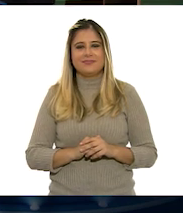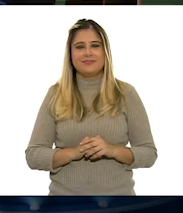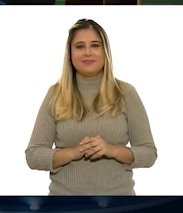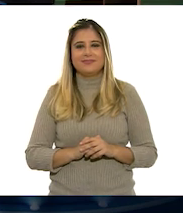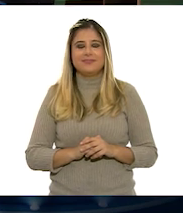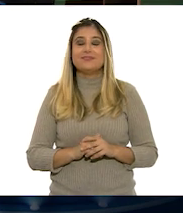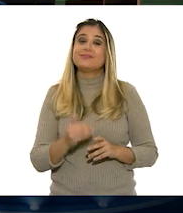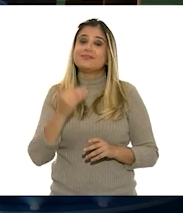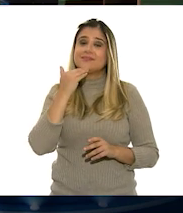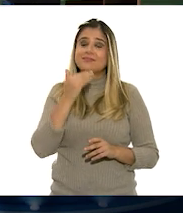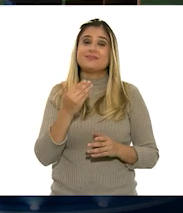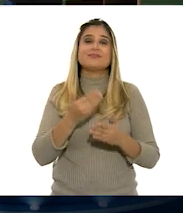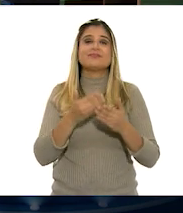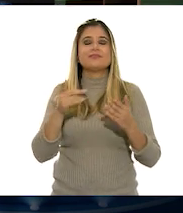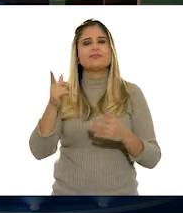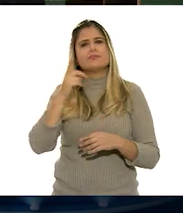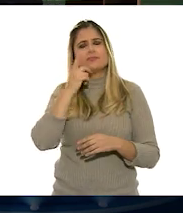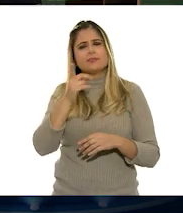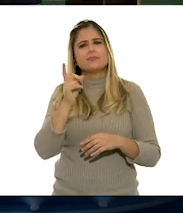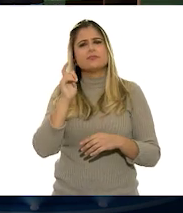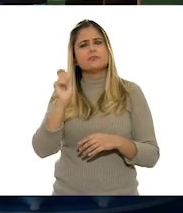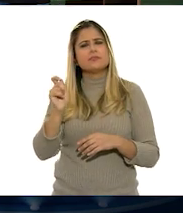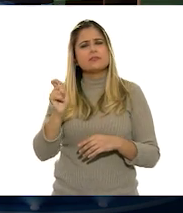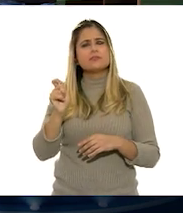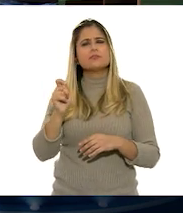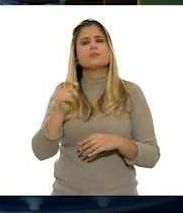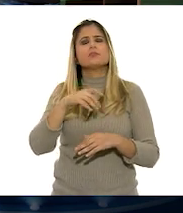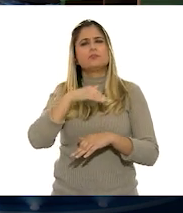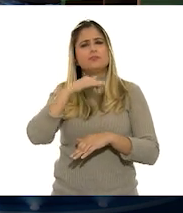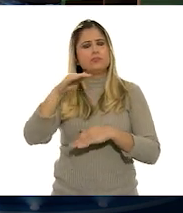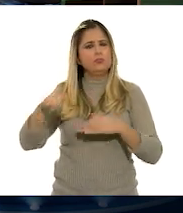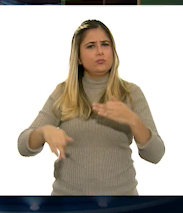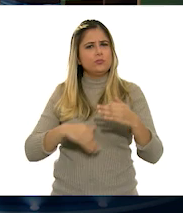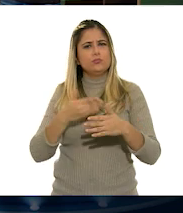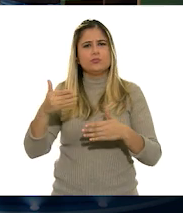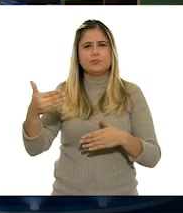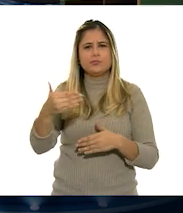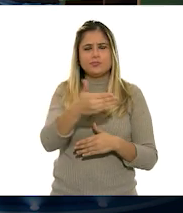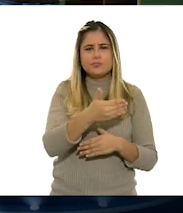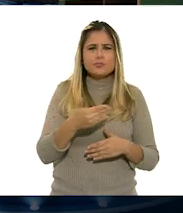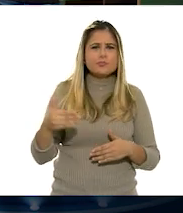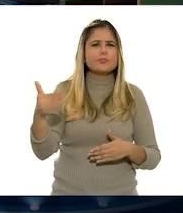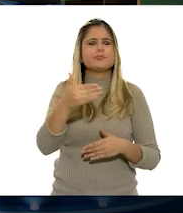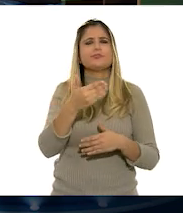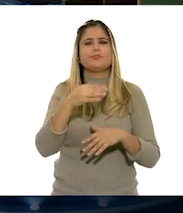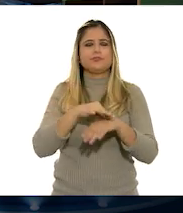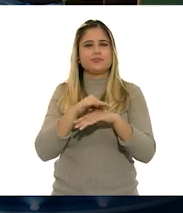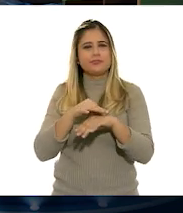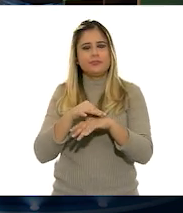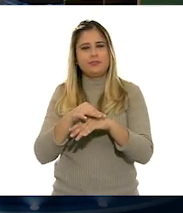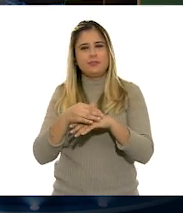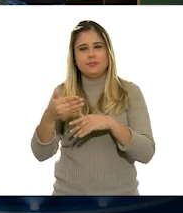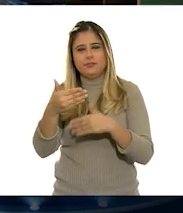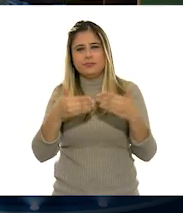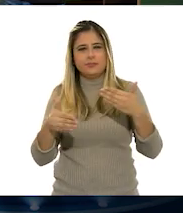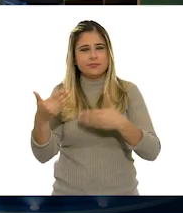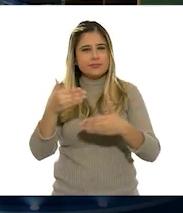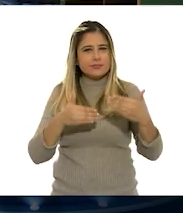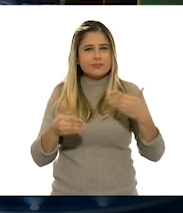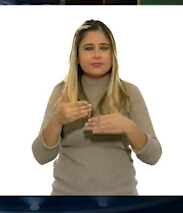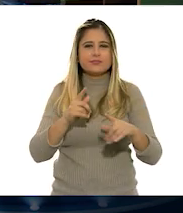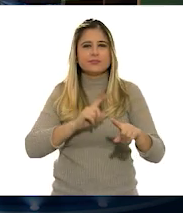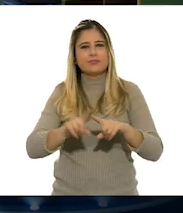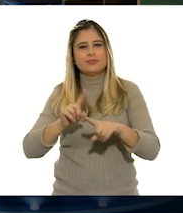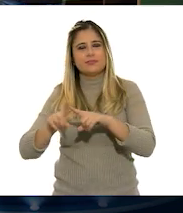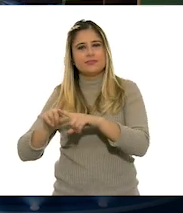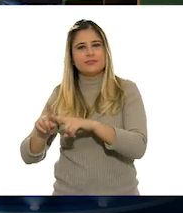Muy bien, y nos dice que entonces todos los pescados o las demás carnes, que deduzco que también se refiere a